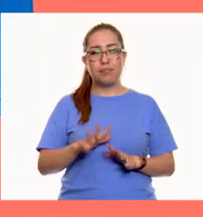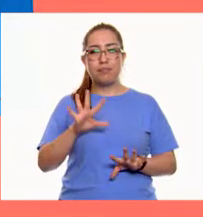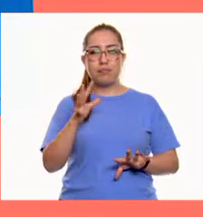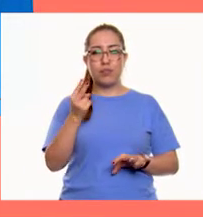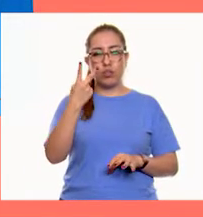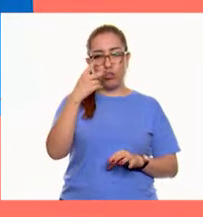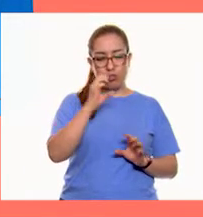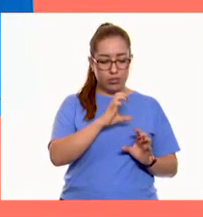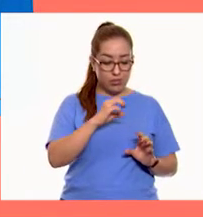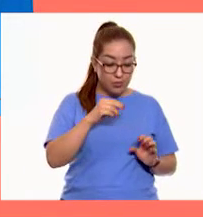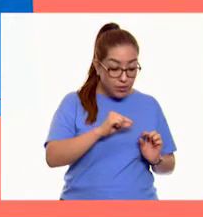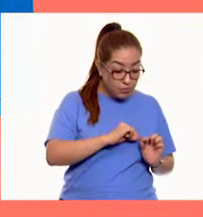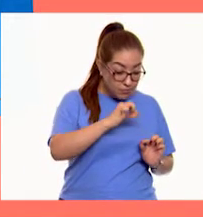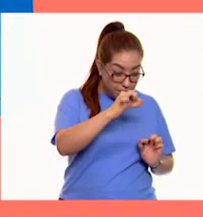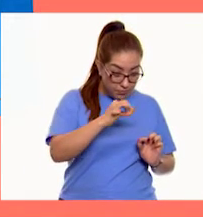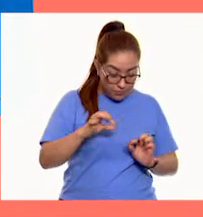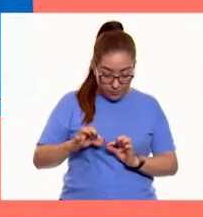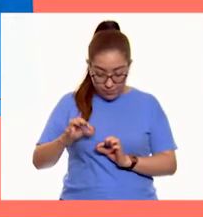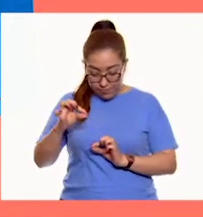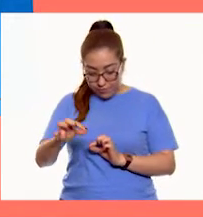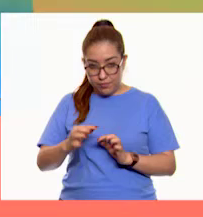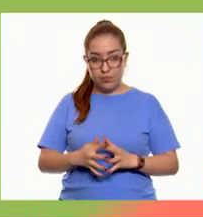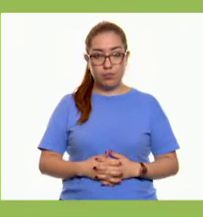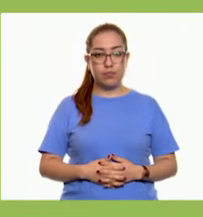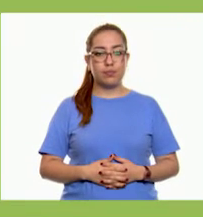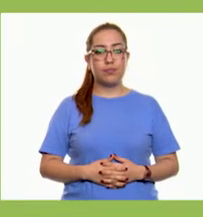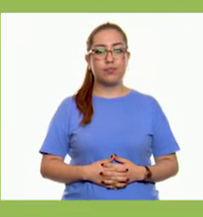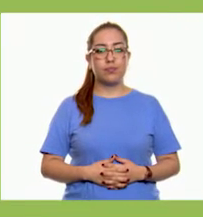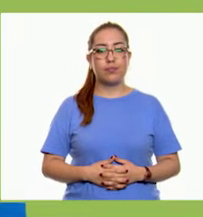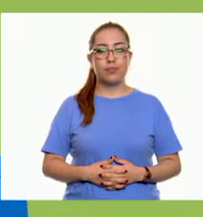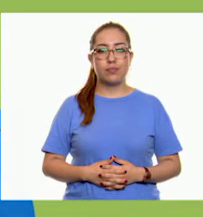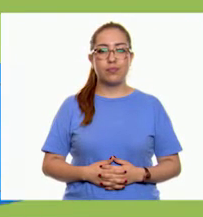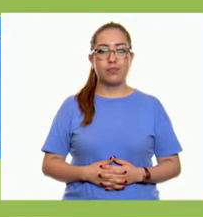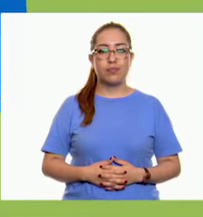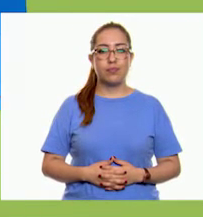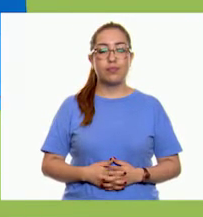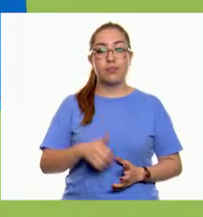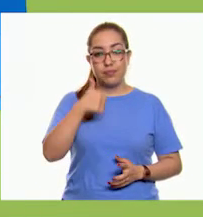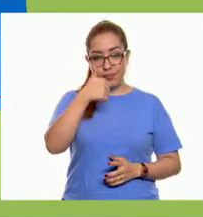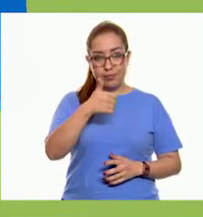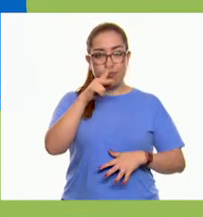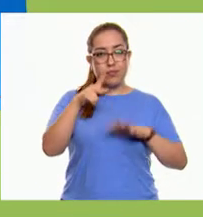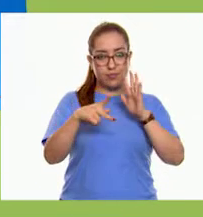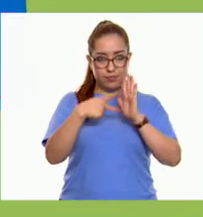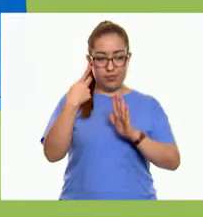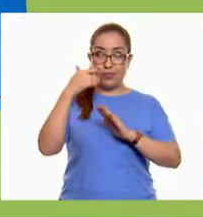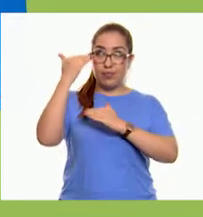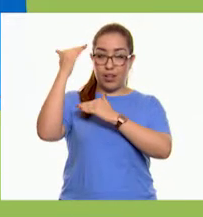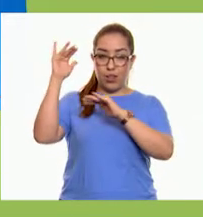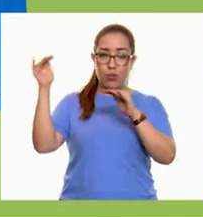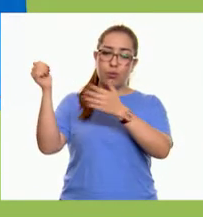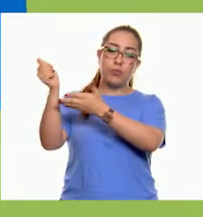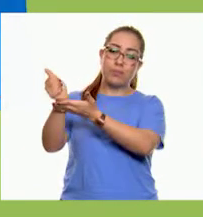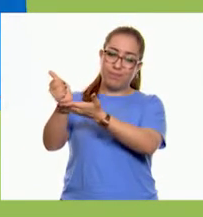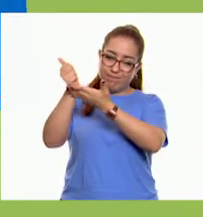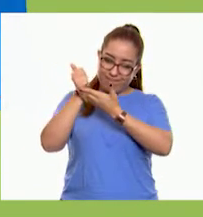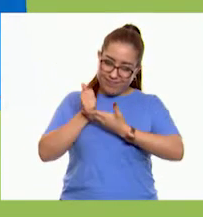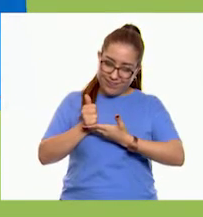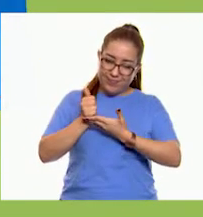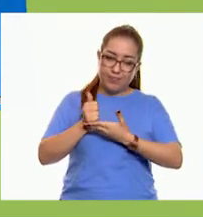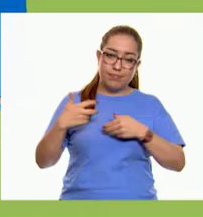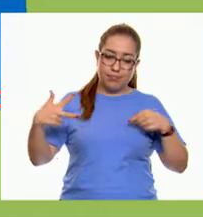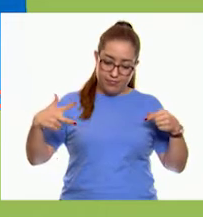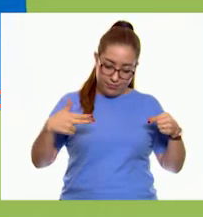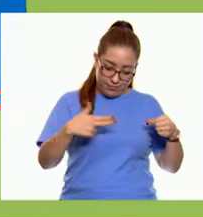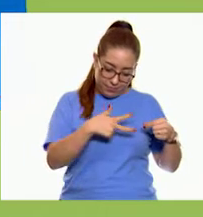2 centímetros de alto arriba y abajo. 6. Nuevamente pide ayuda a un adulto para recortar